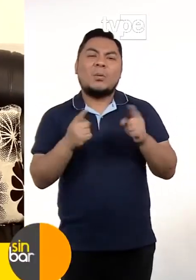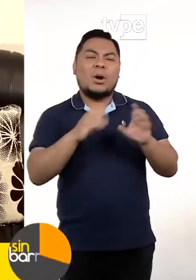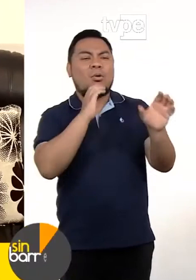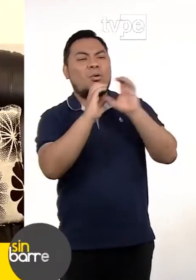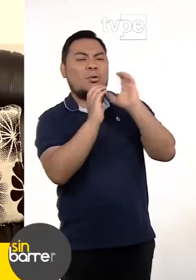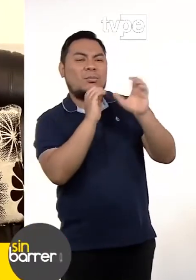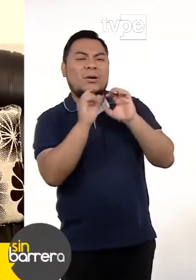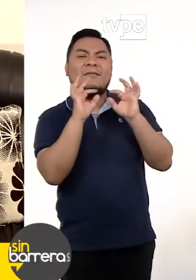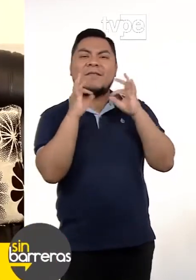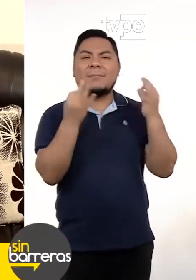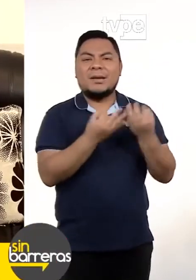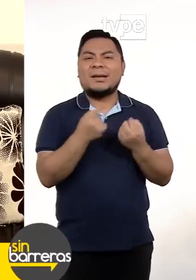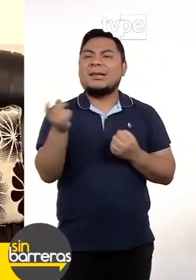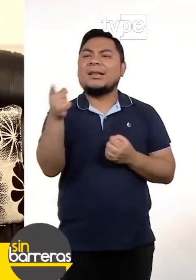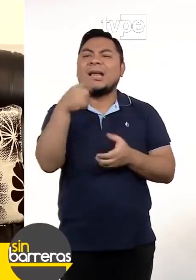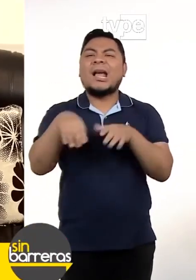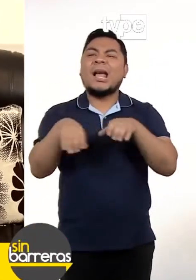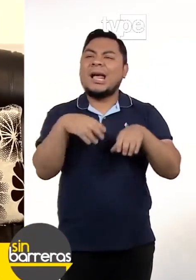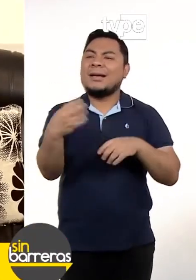cuando conversamos,